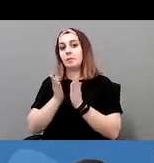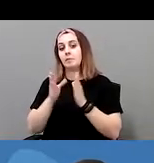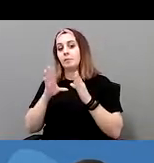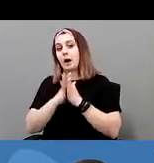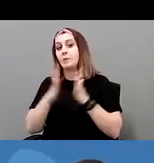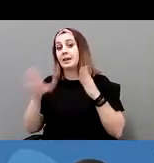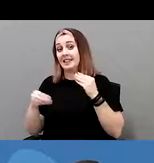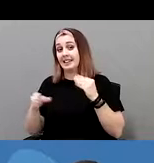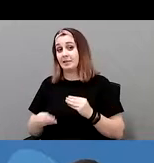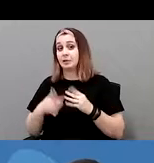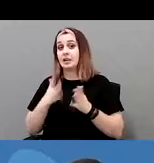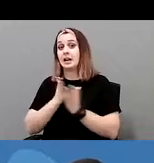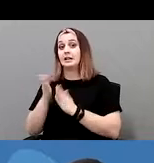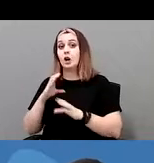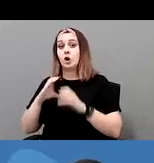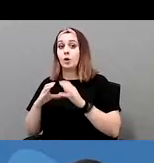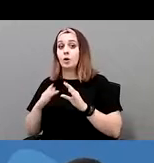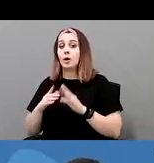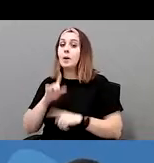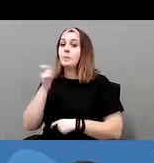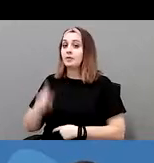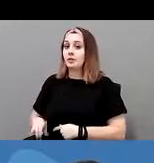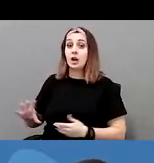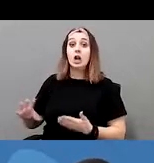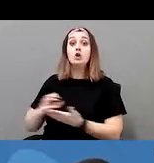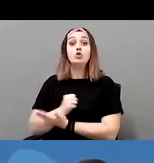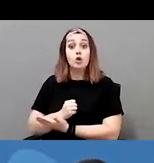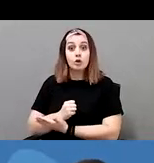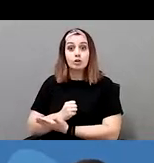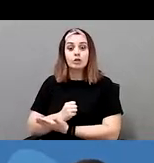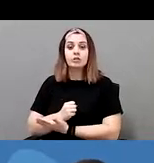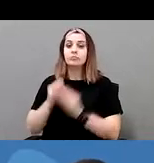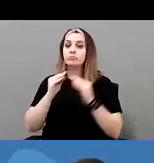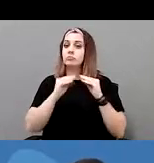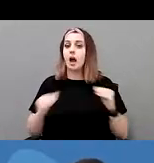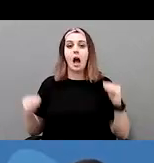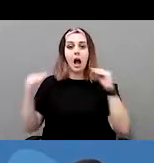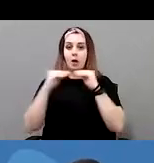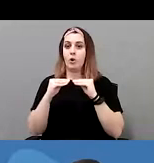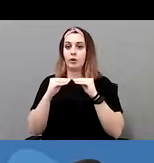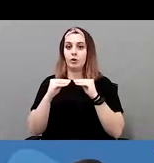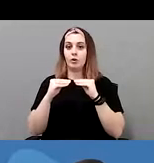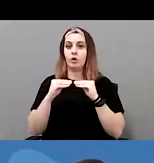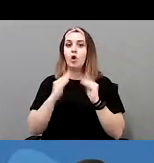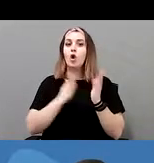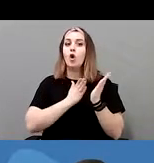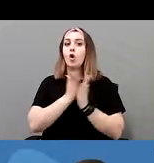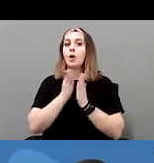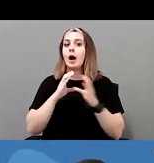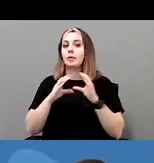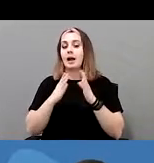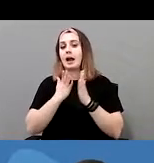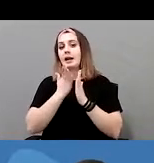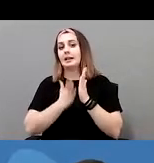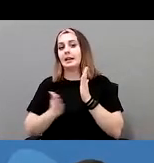comunicación, a los profesionales consultados, todos, absolutamente todos, están totalmente de acuerdo en que la comunicación aumentativa y